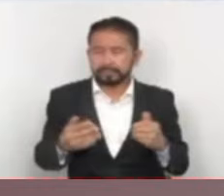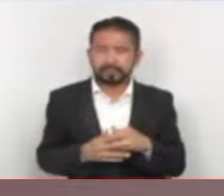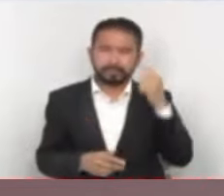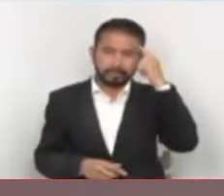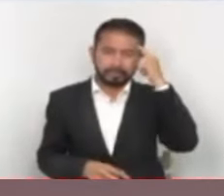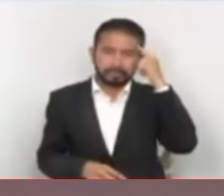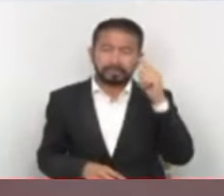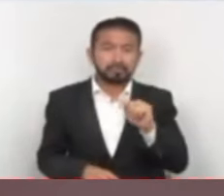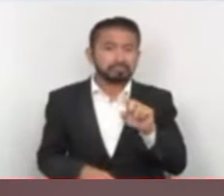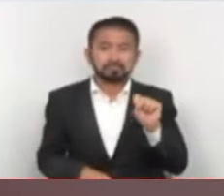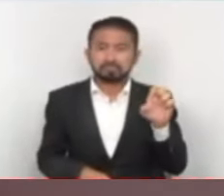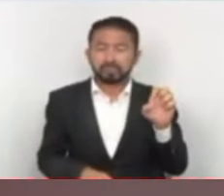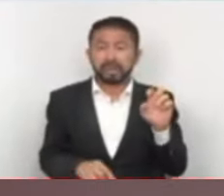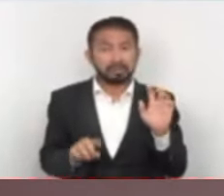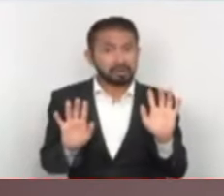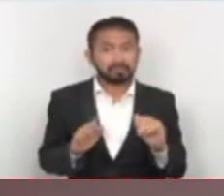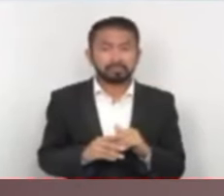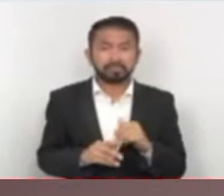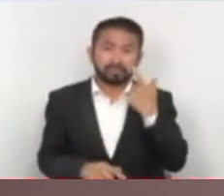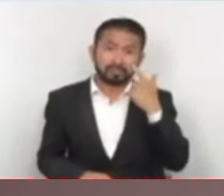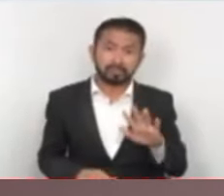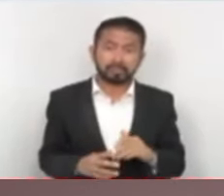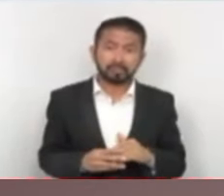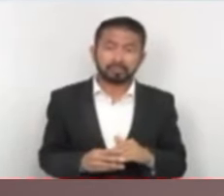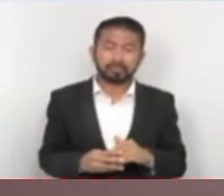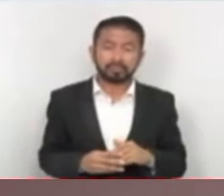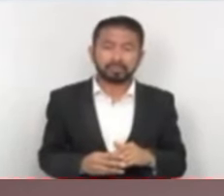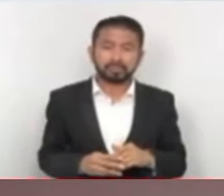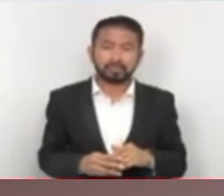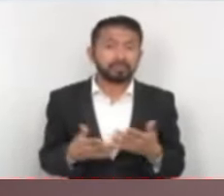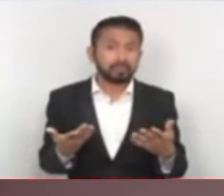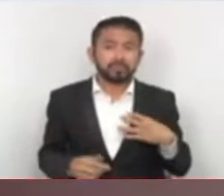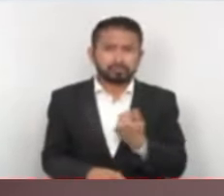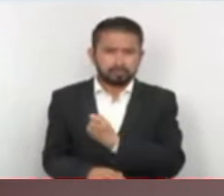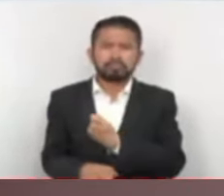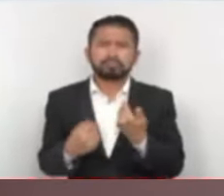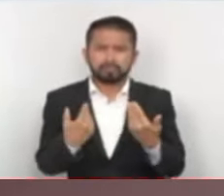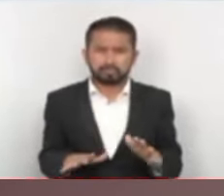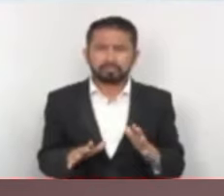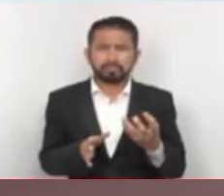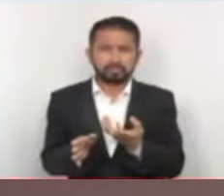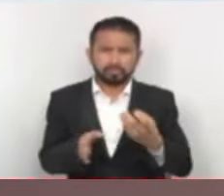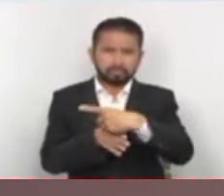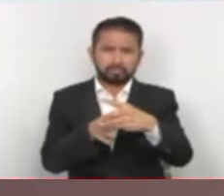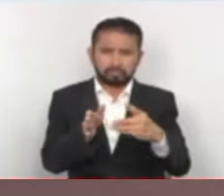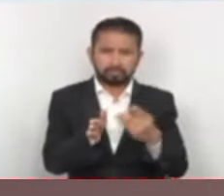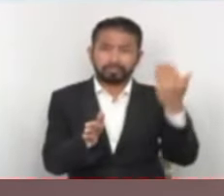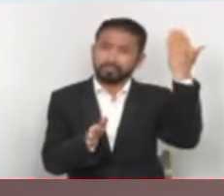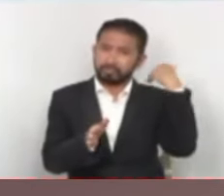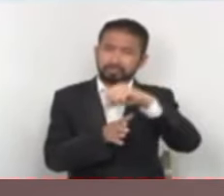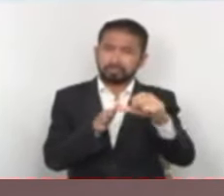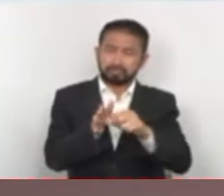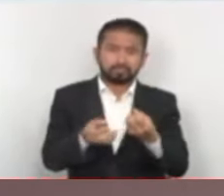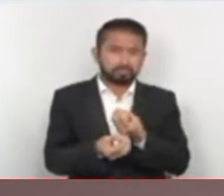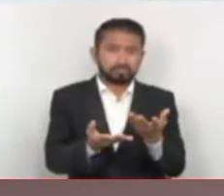que esa no era una excusa, en caso de que lo mencionaran, porque nosotros, en más de alguna ocasión como diputados en la legislatura anterior,